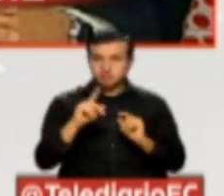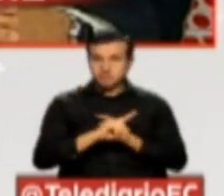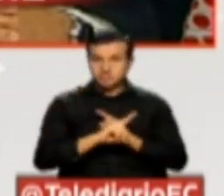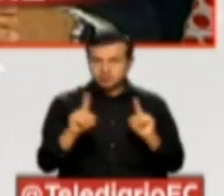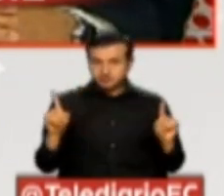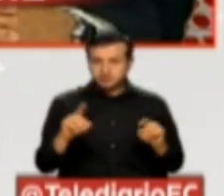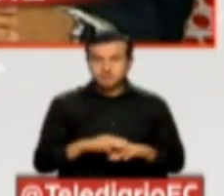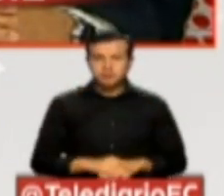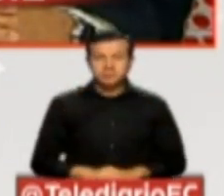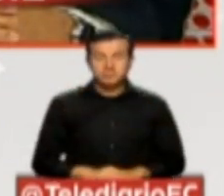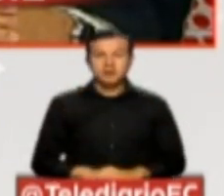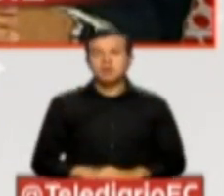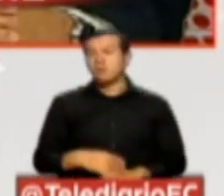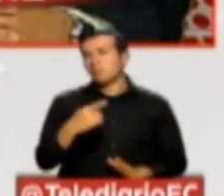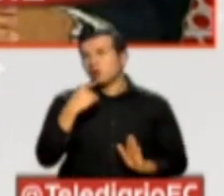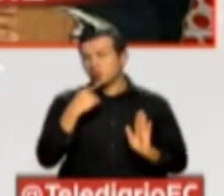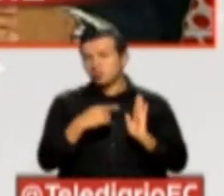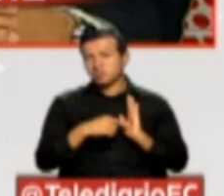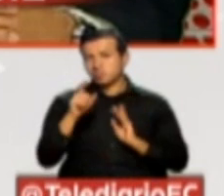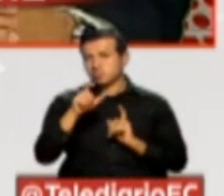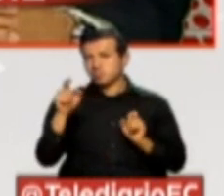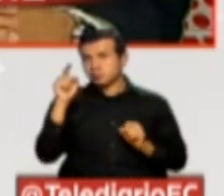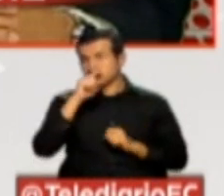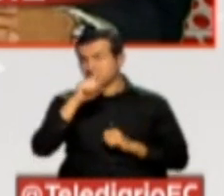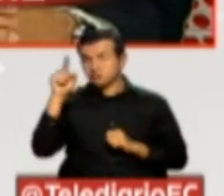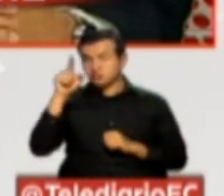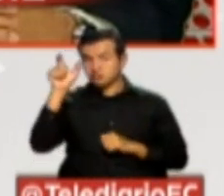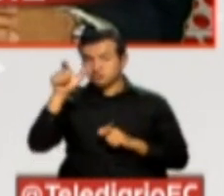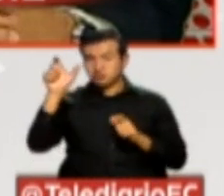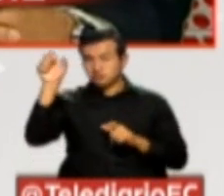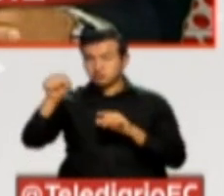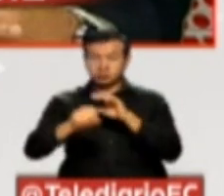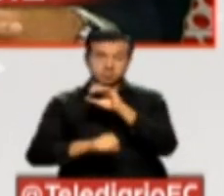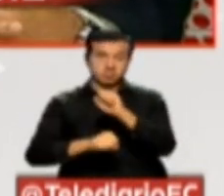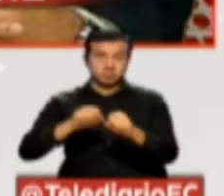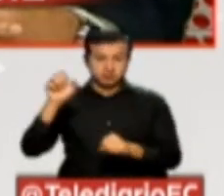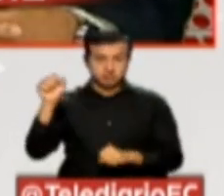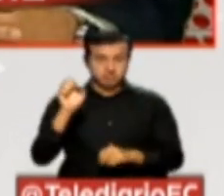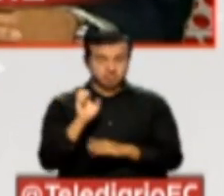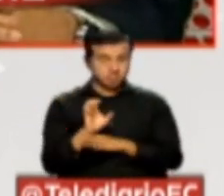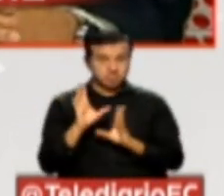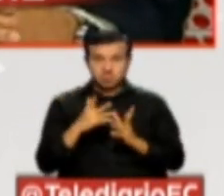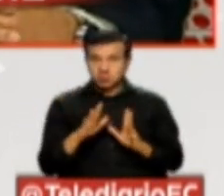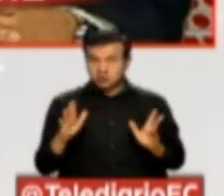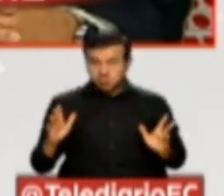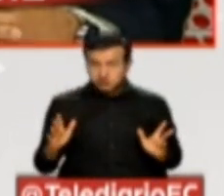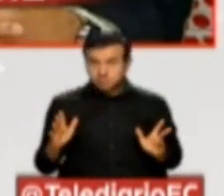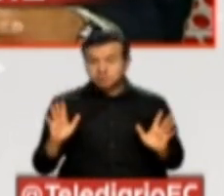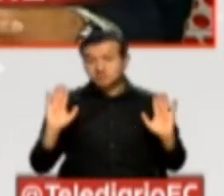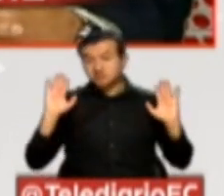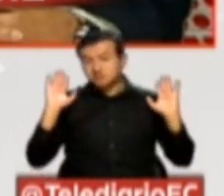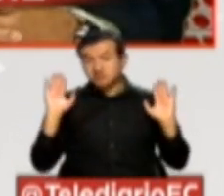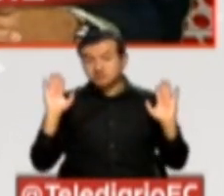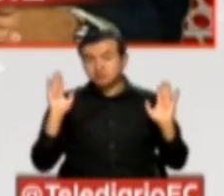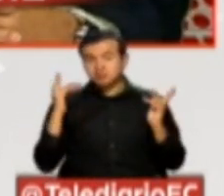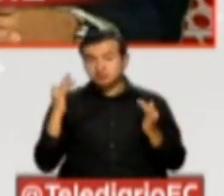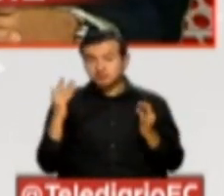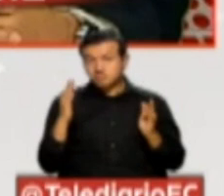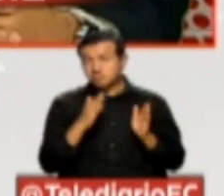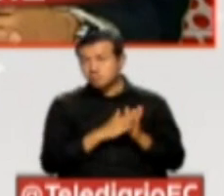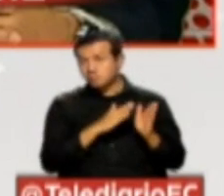ausencia. Ante el hecho de que finalmente no se logre capturar, localizar, extraditar a estas personas, pues simplemente tendríamos que